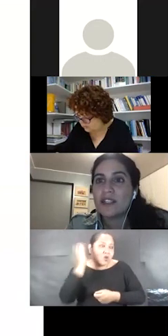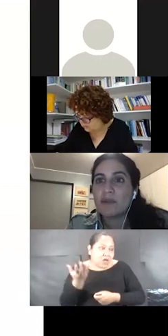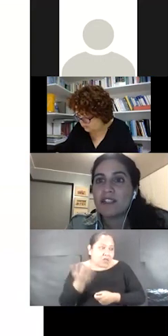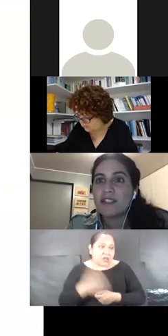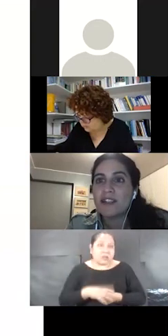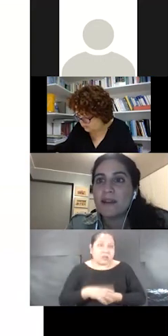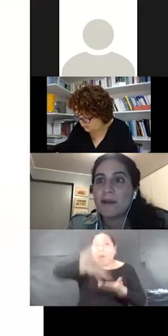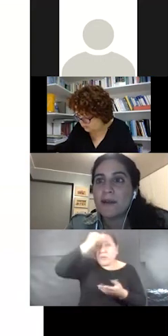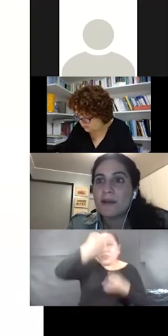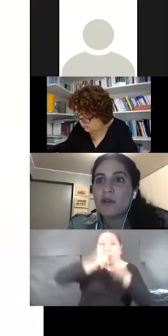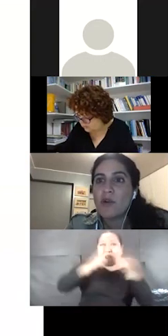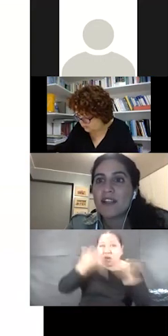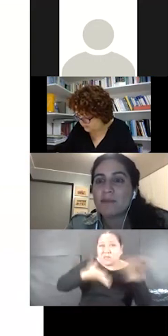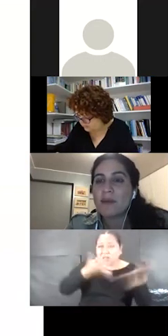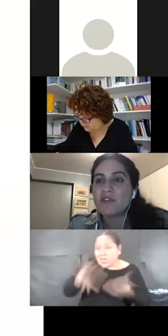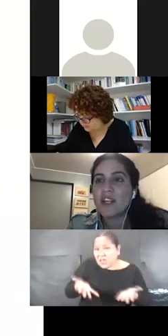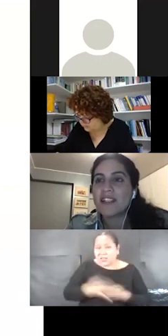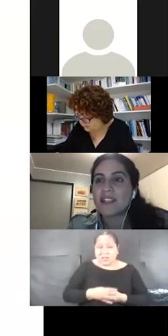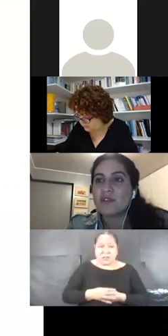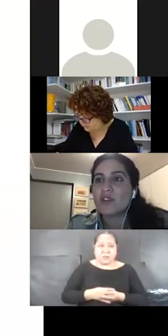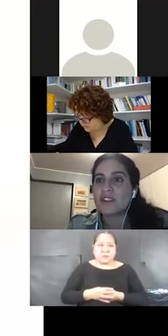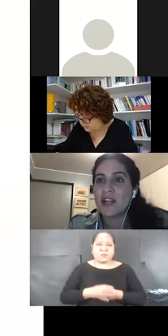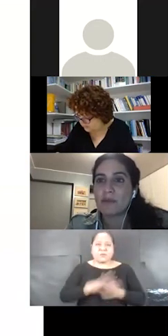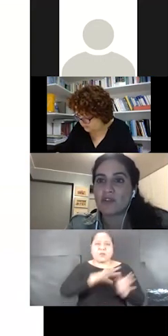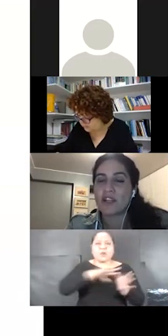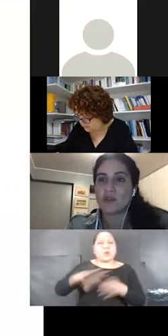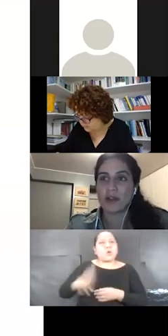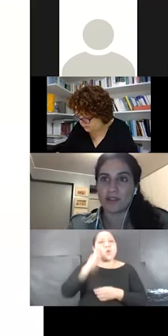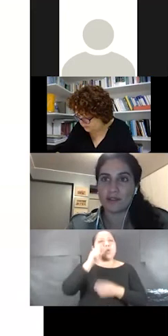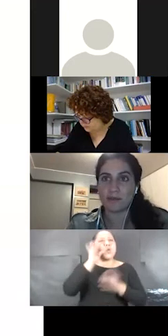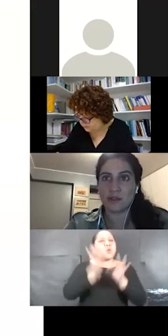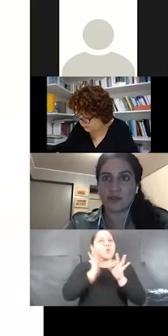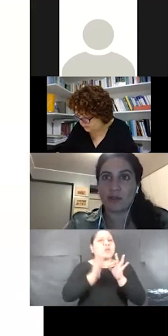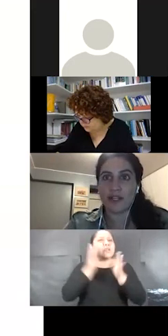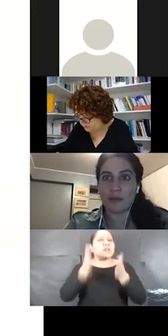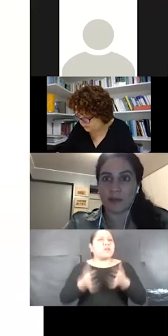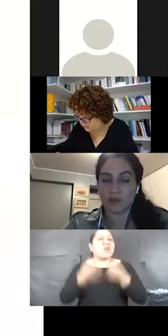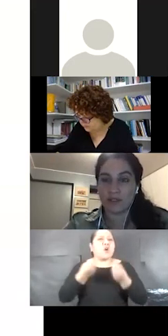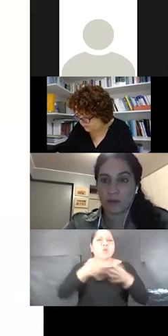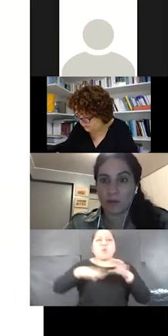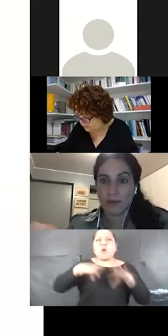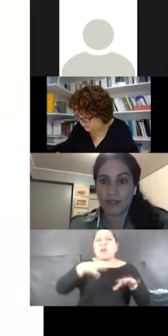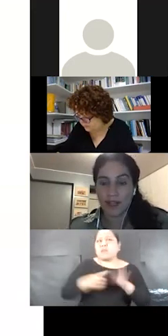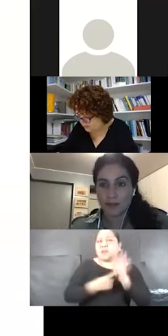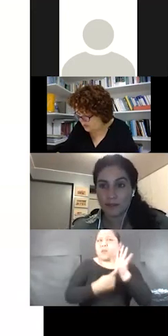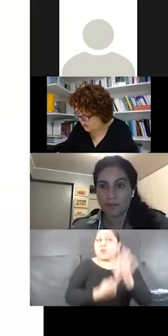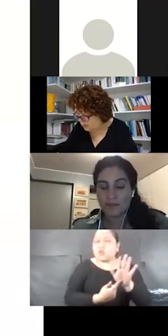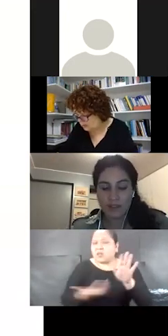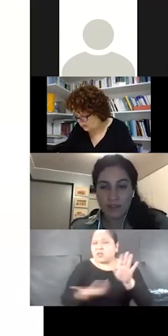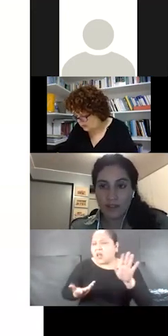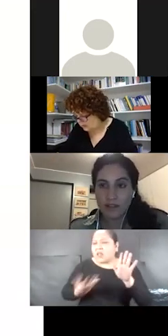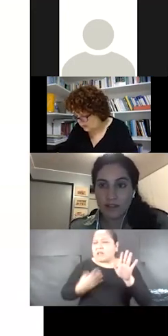Un intérprete, ¿cómo hace para mostrar las emociones de las personas sordas? Bueno, son varias preguntas en un comentario.